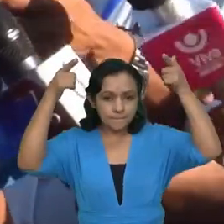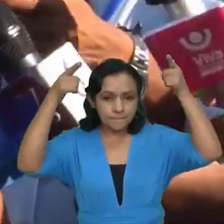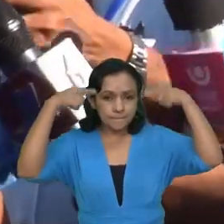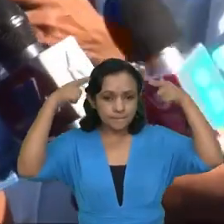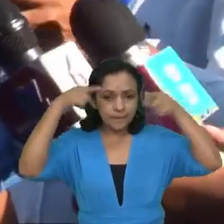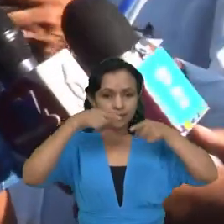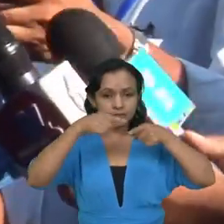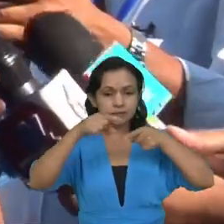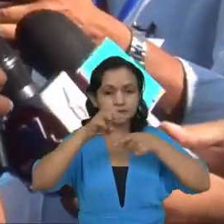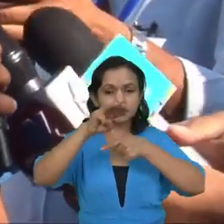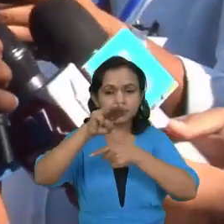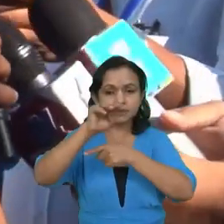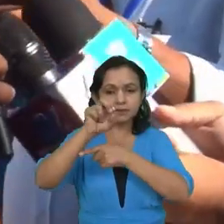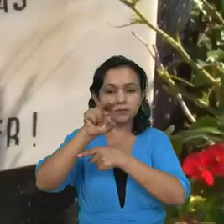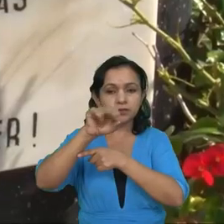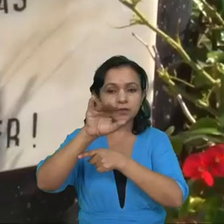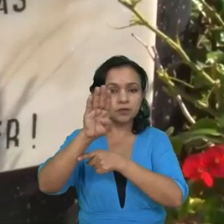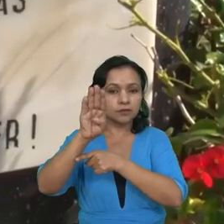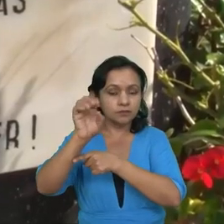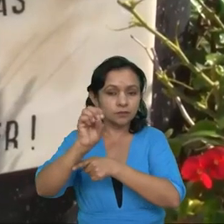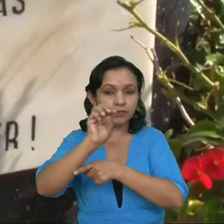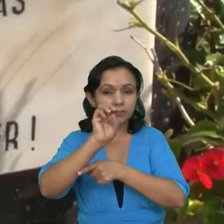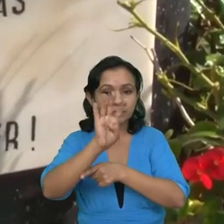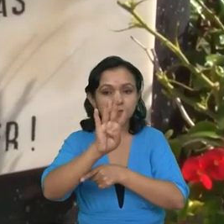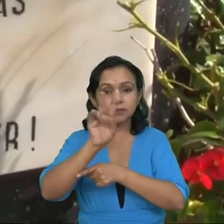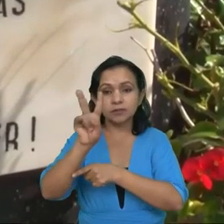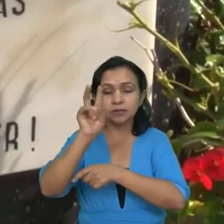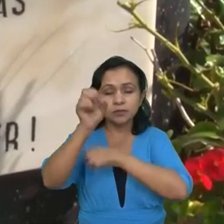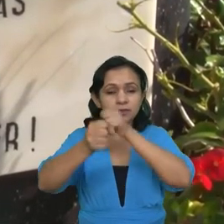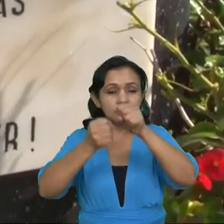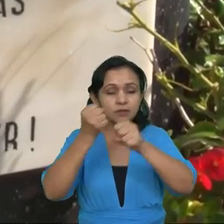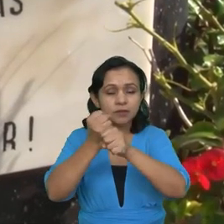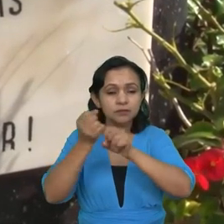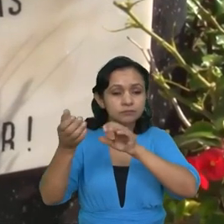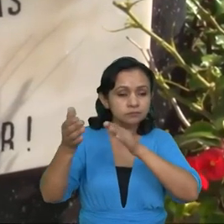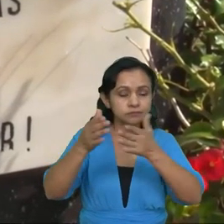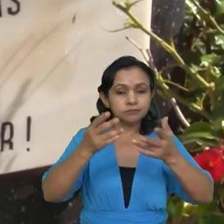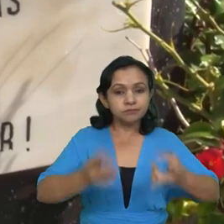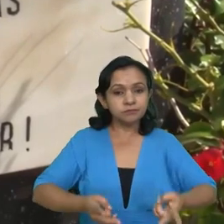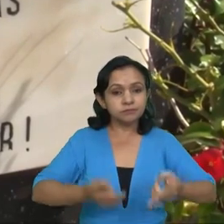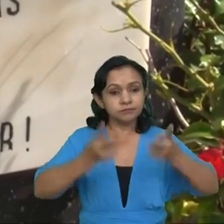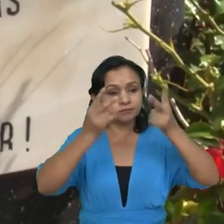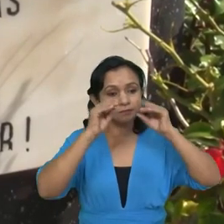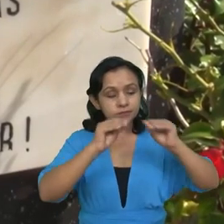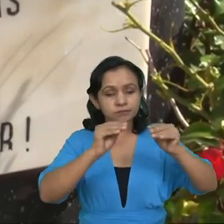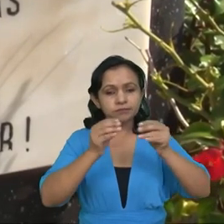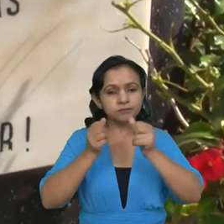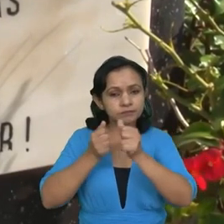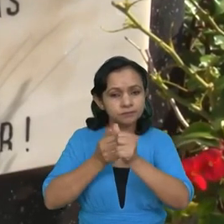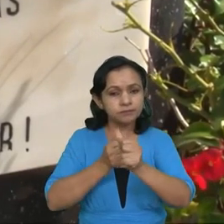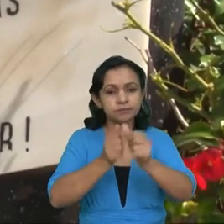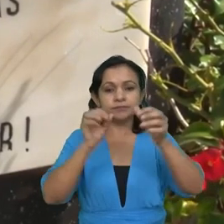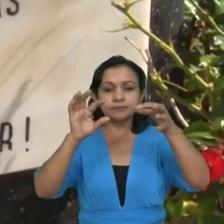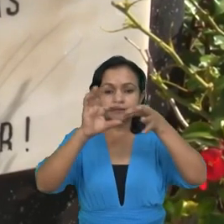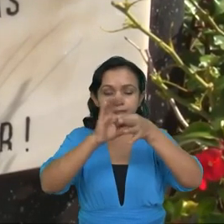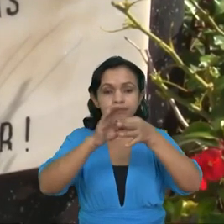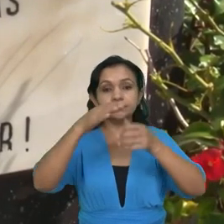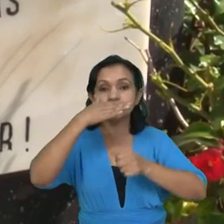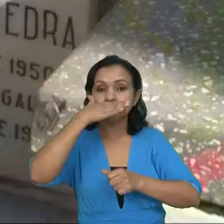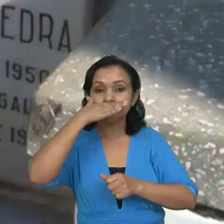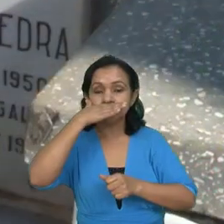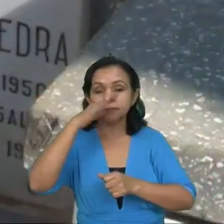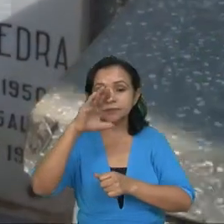42 aniversario de la vida del legado de nuestro comandante apóstol de la unidad sandinista